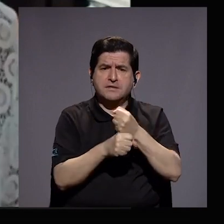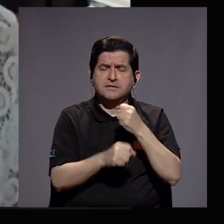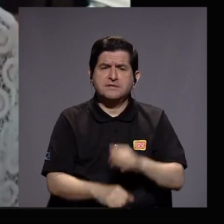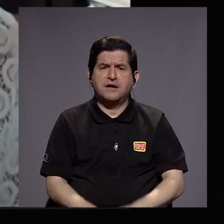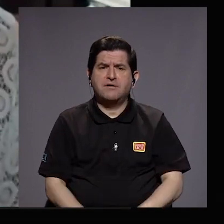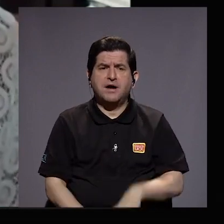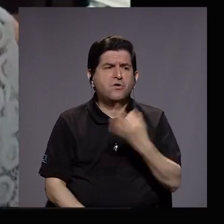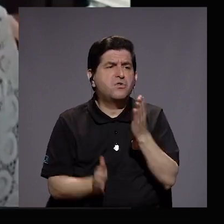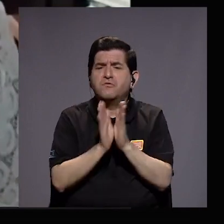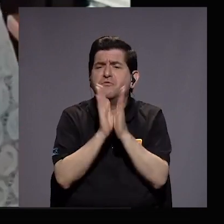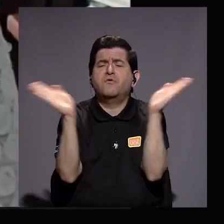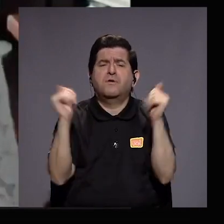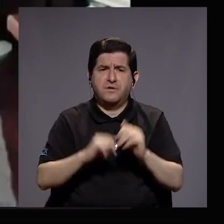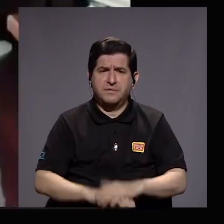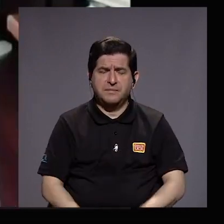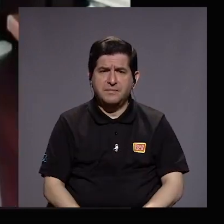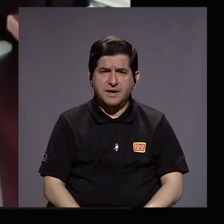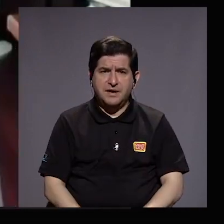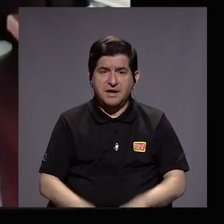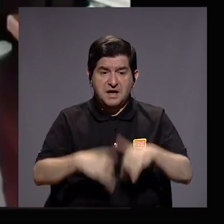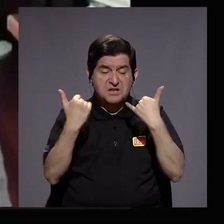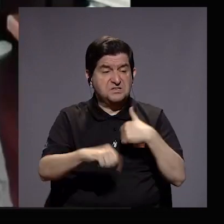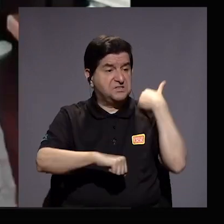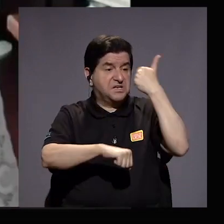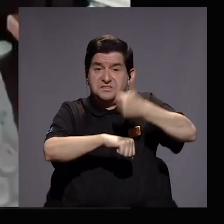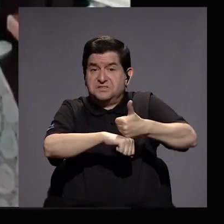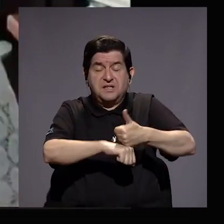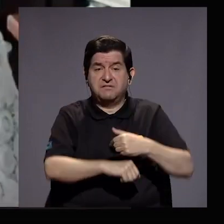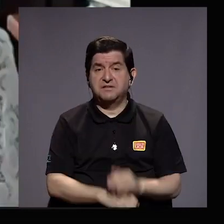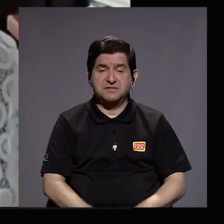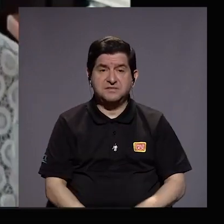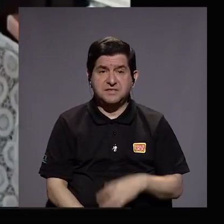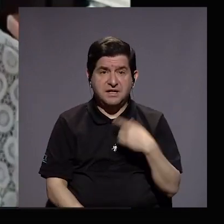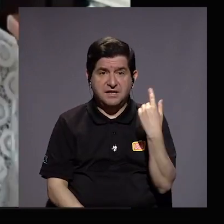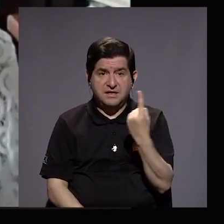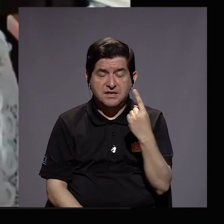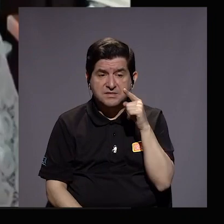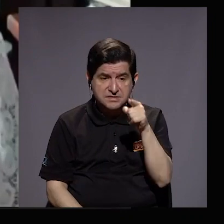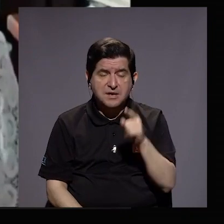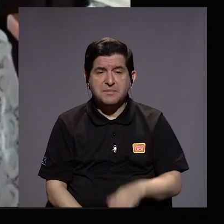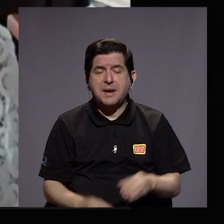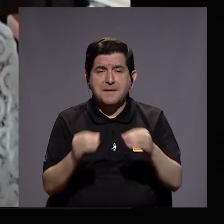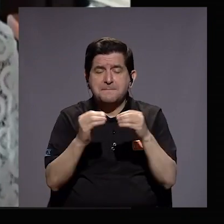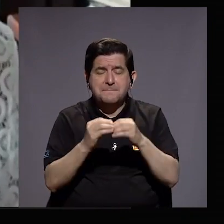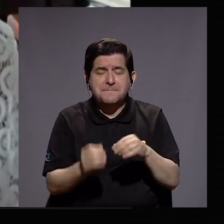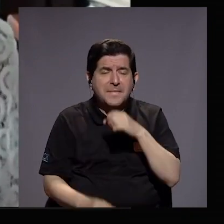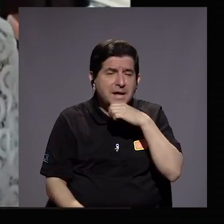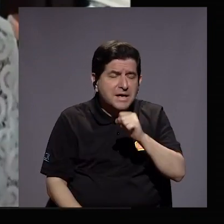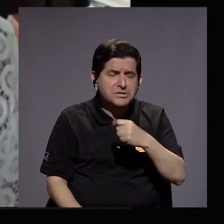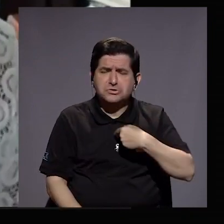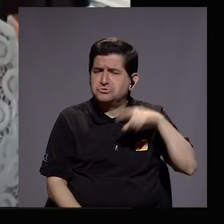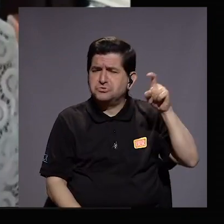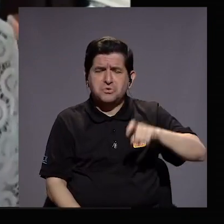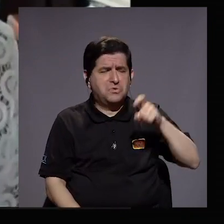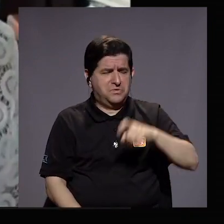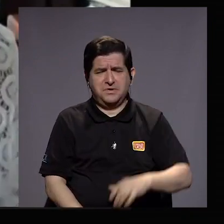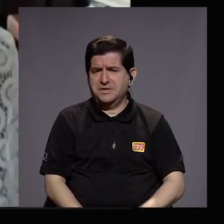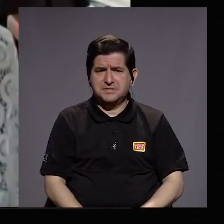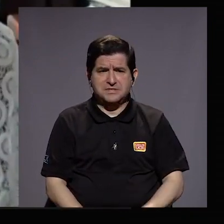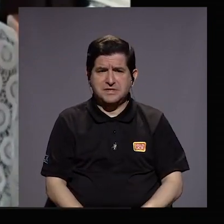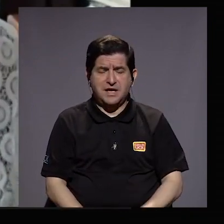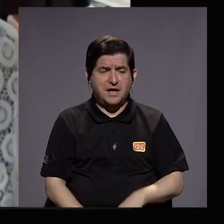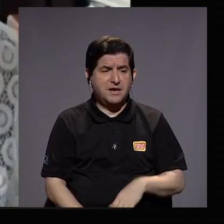de una manera general, porque como era ya establecido, siempre quedaba la de más antigüedad, pues no sentí la necesidad de